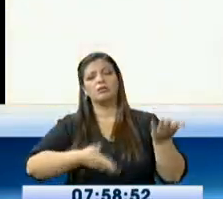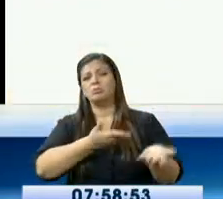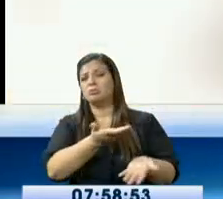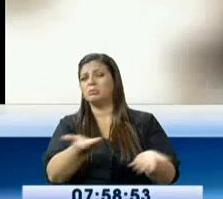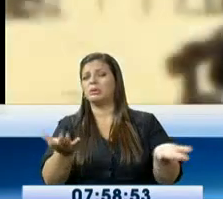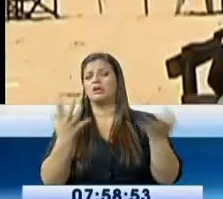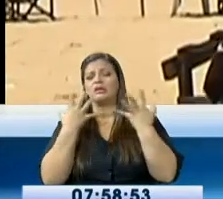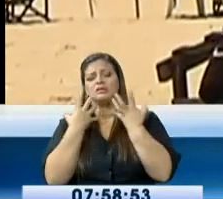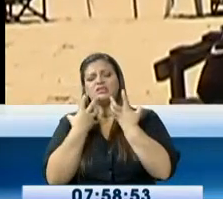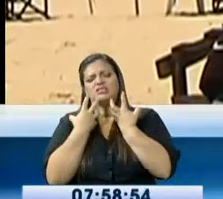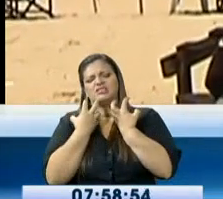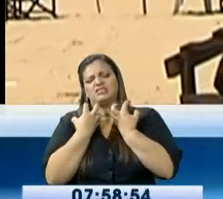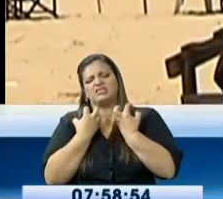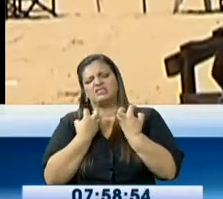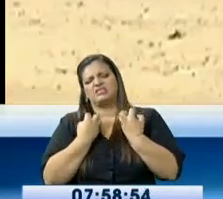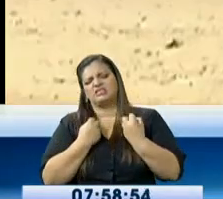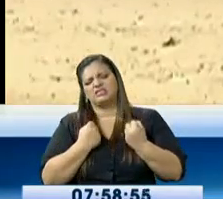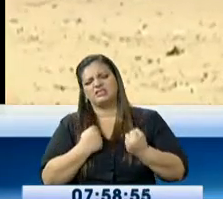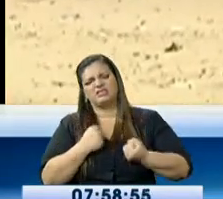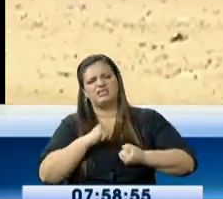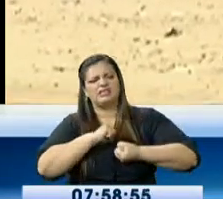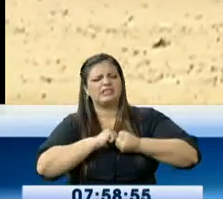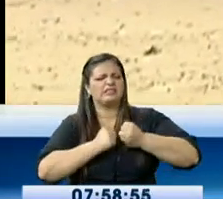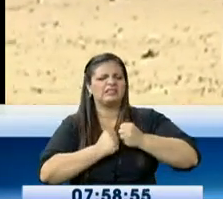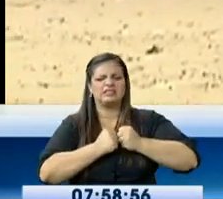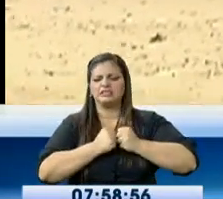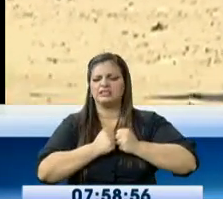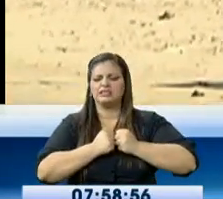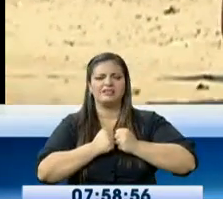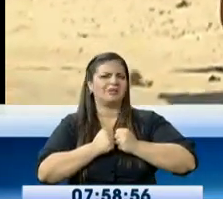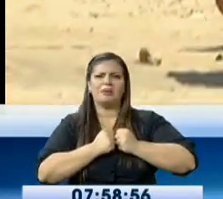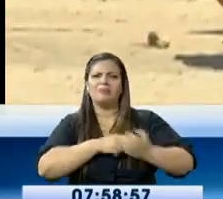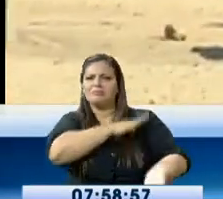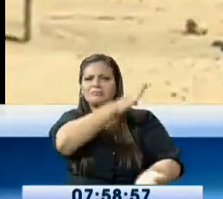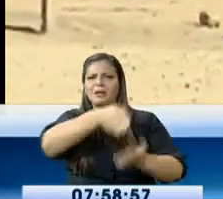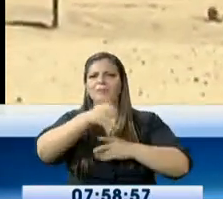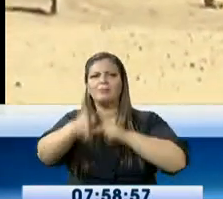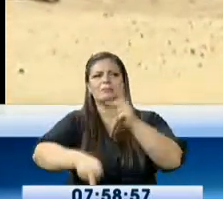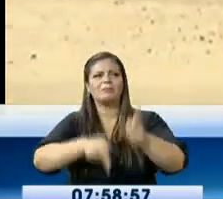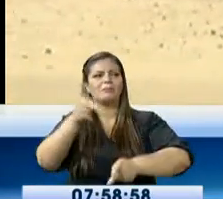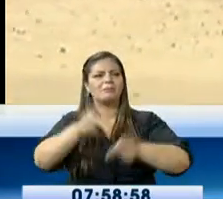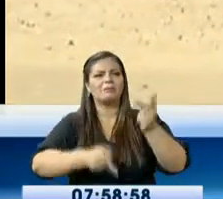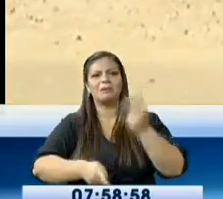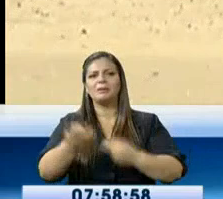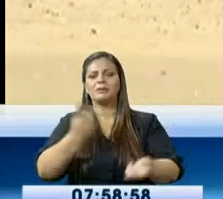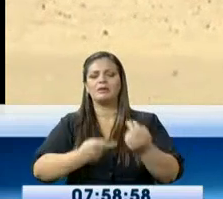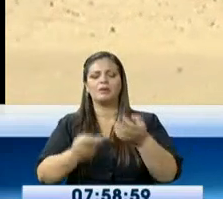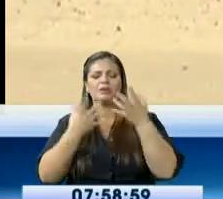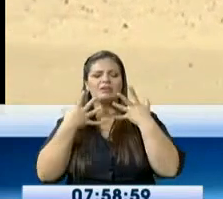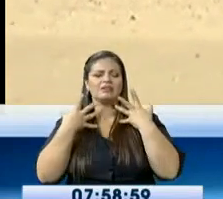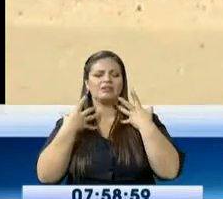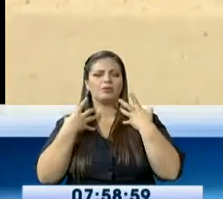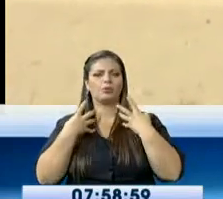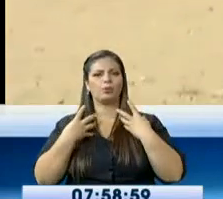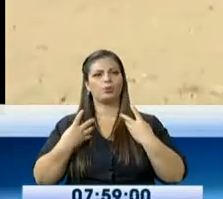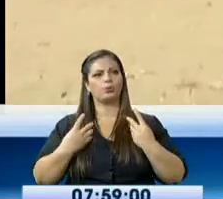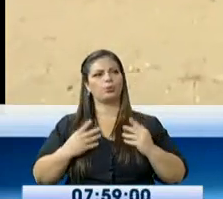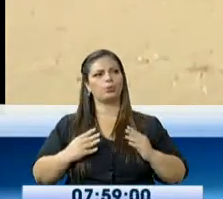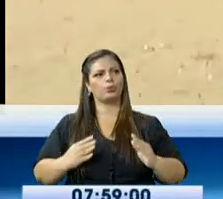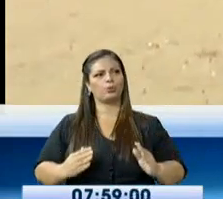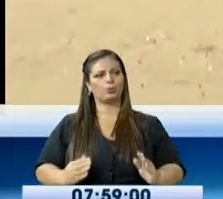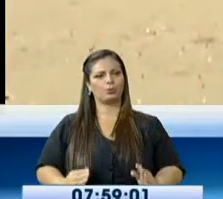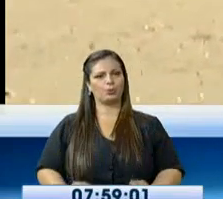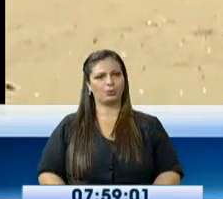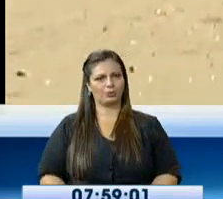problemas. Eso es lo que estoy haciendo. Son 2 kilómetros de una playa totalmente impecable. Los comerciantes aseguran que